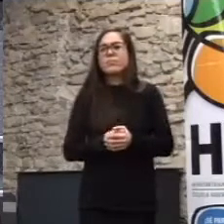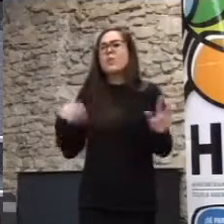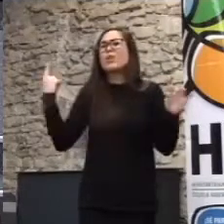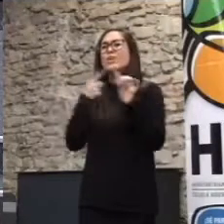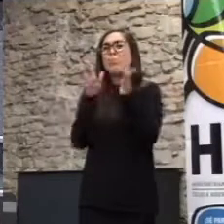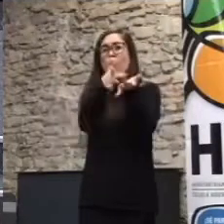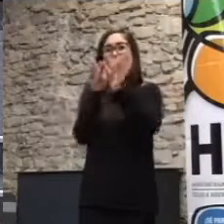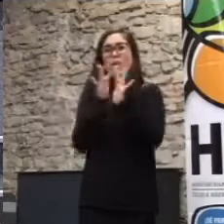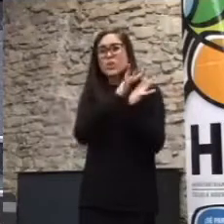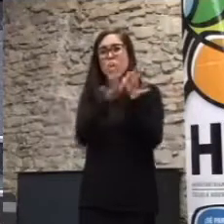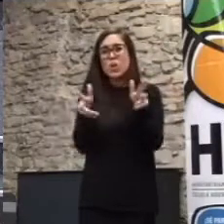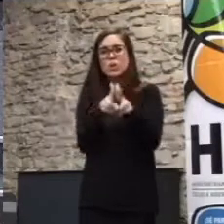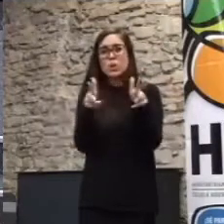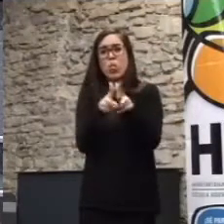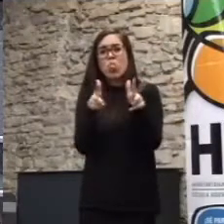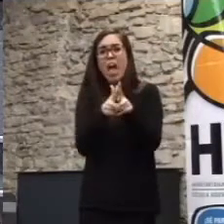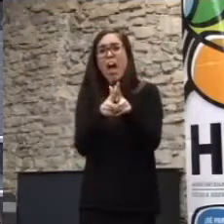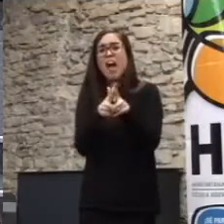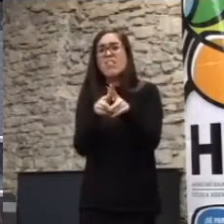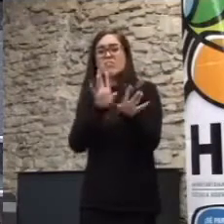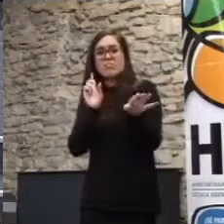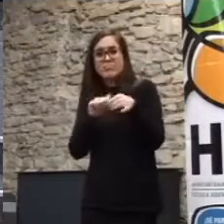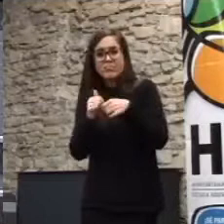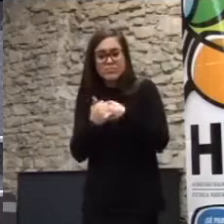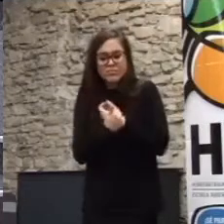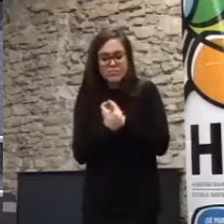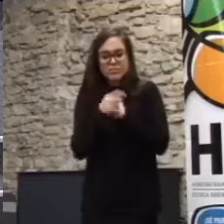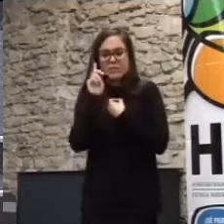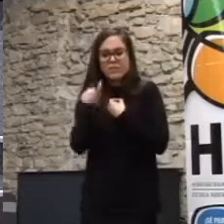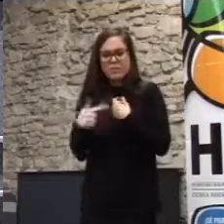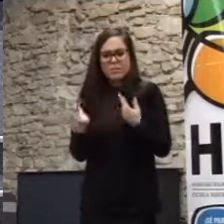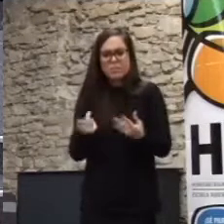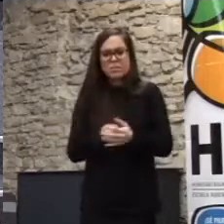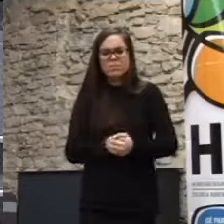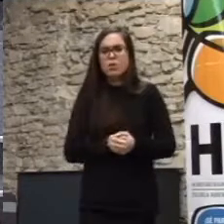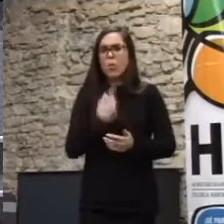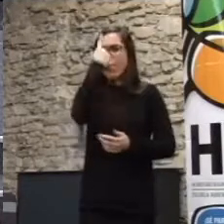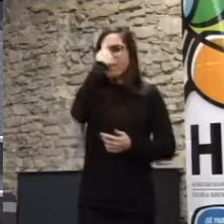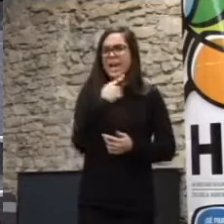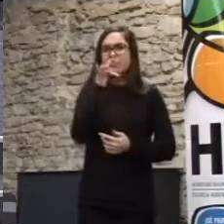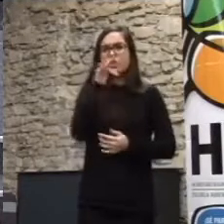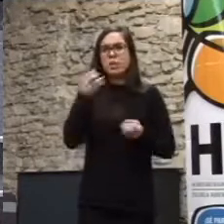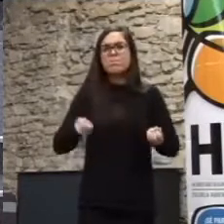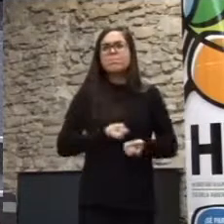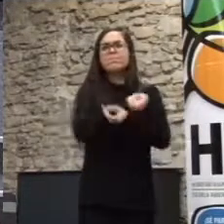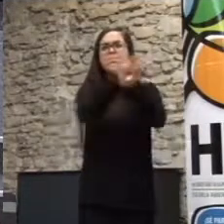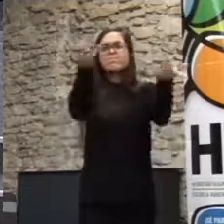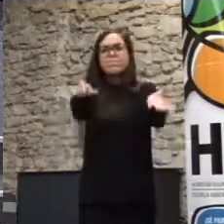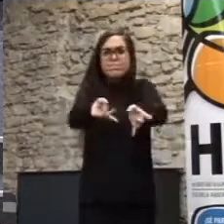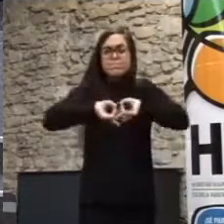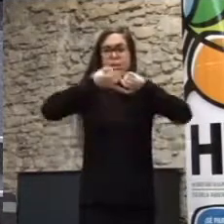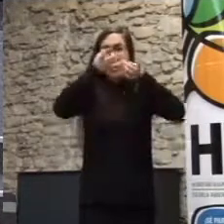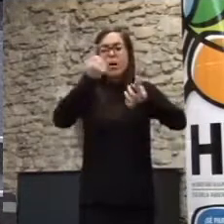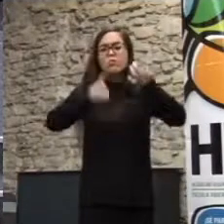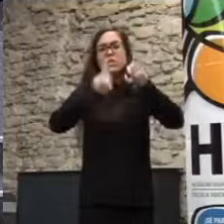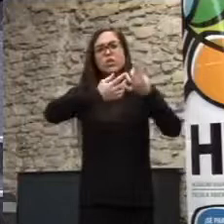social, a vertebrarla, a trasladar una imagen en positivo. Muchas veces por parte de las instituciones igual se